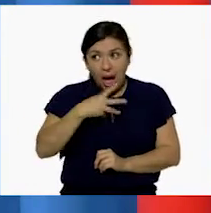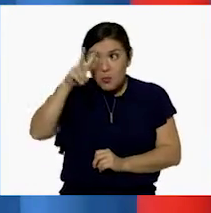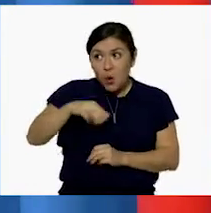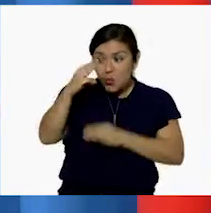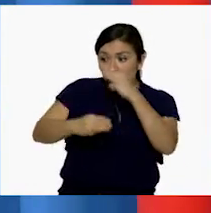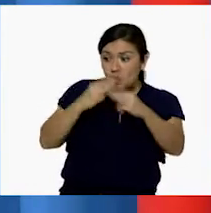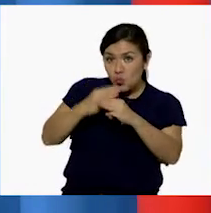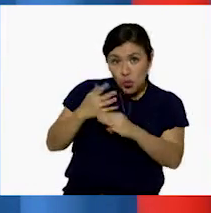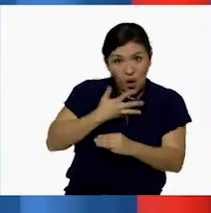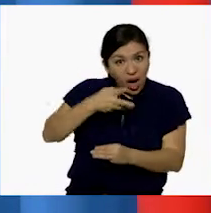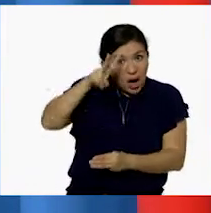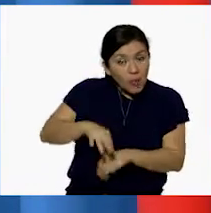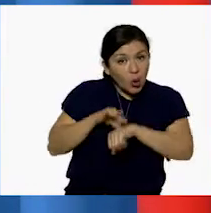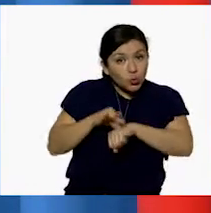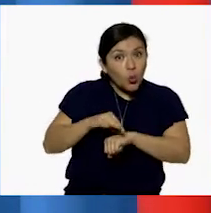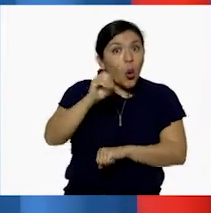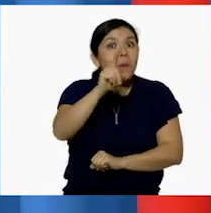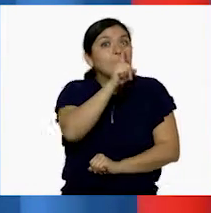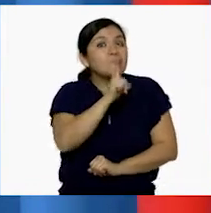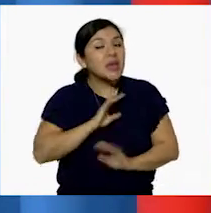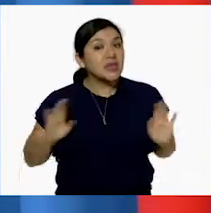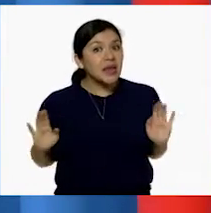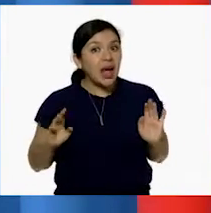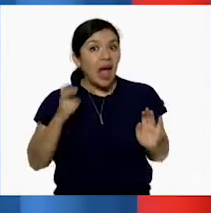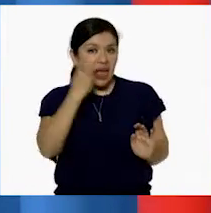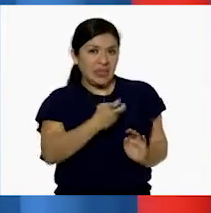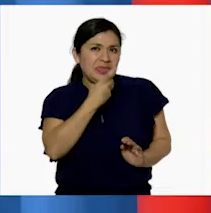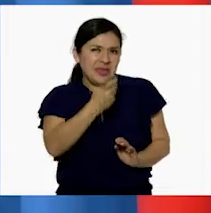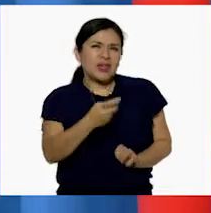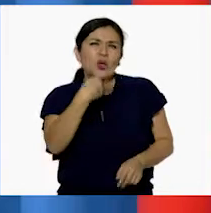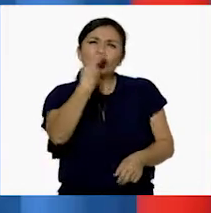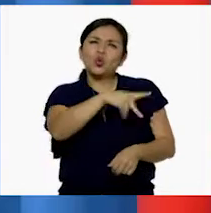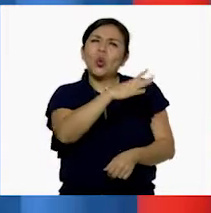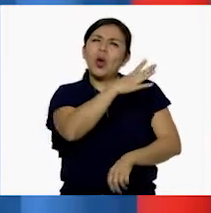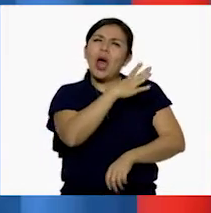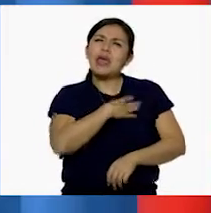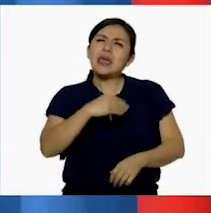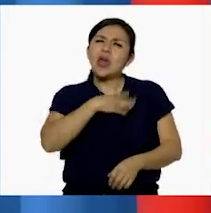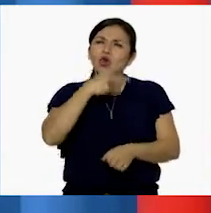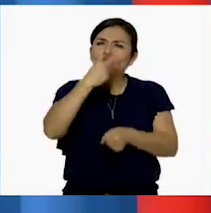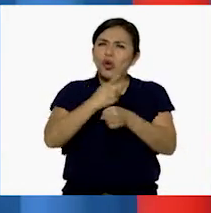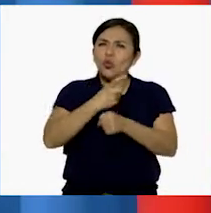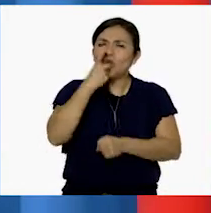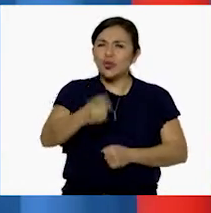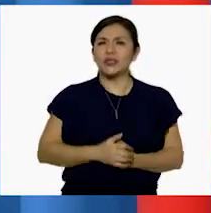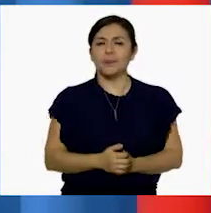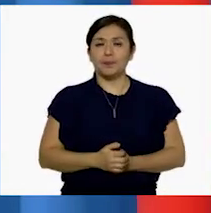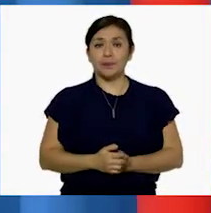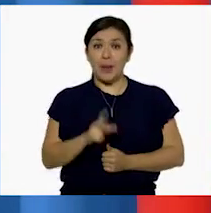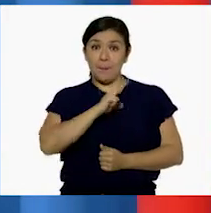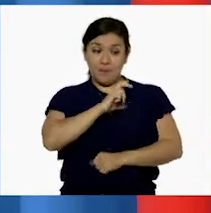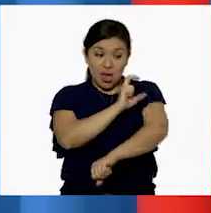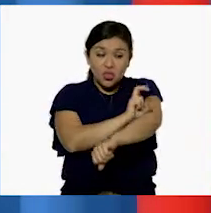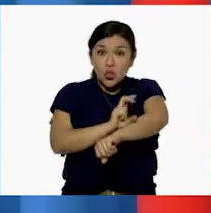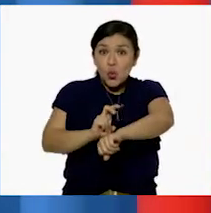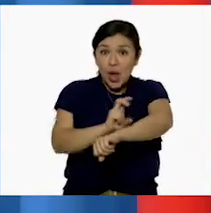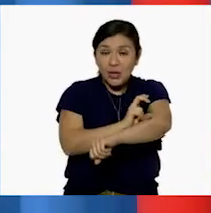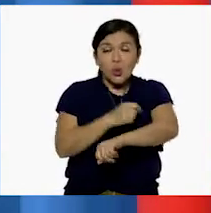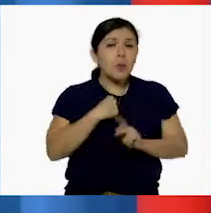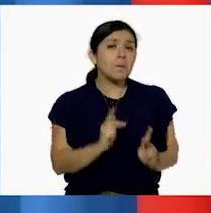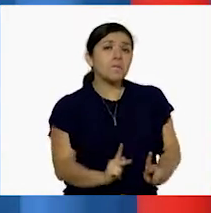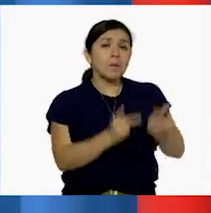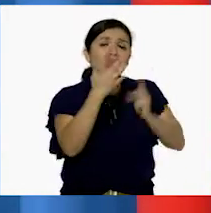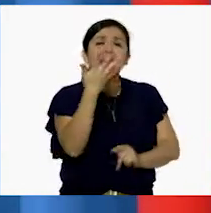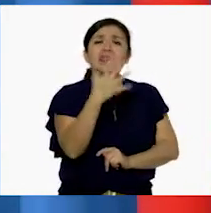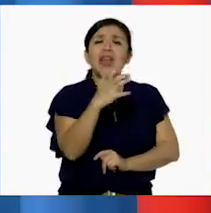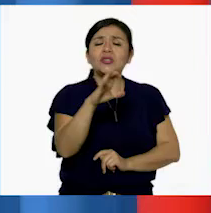real o si es ficcional. La menciona Vasily, el segundo hijo, cuando dice: en cuanto a mi melocotón, lo vendí en